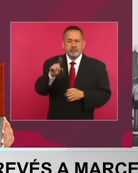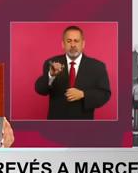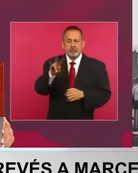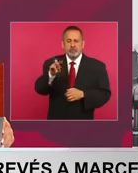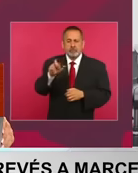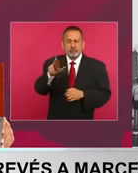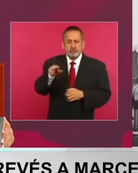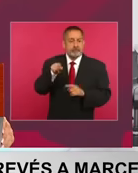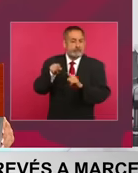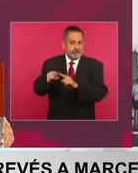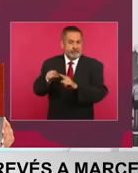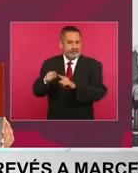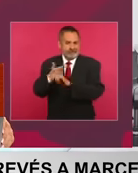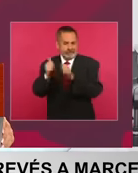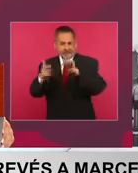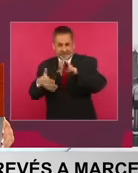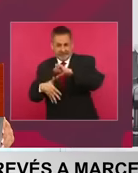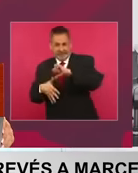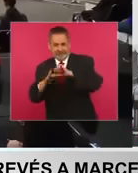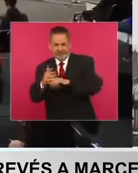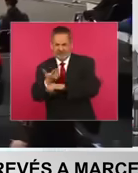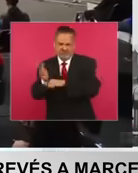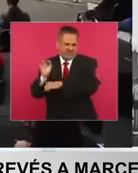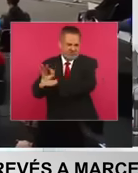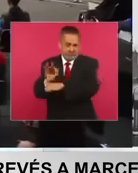hijo de hacendados.